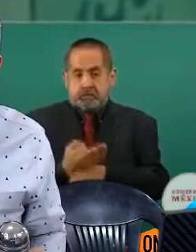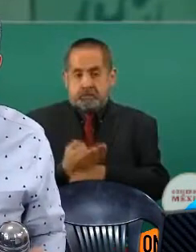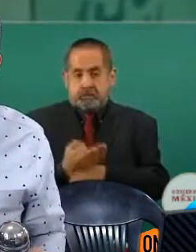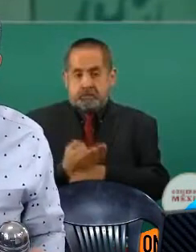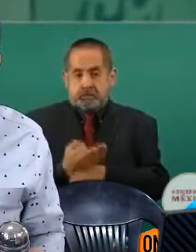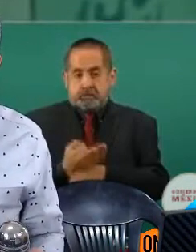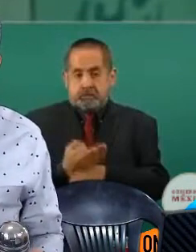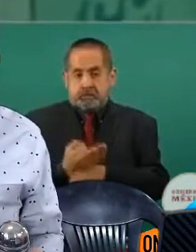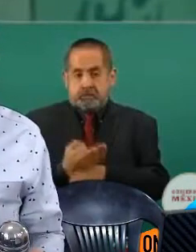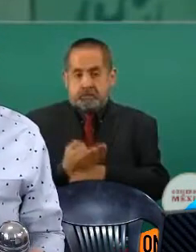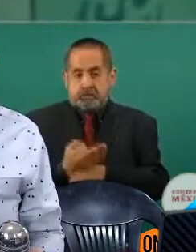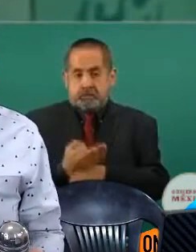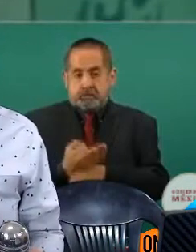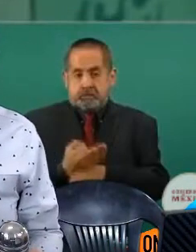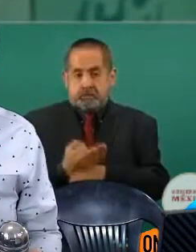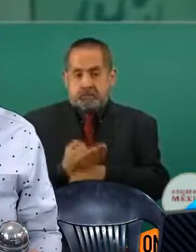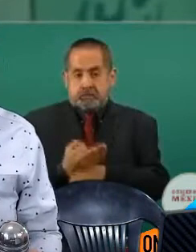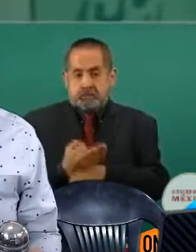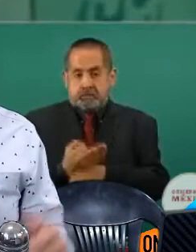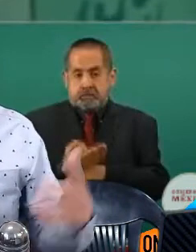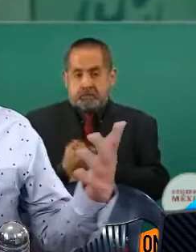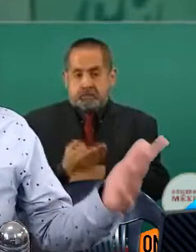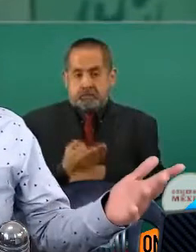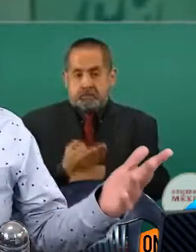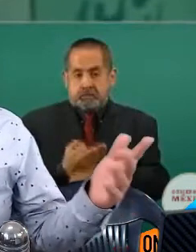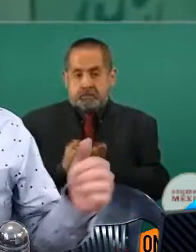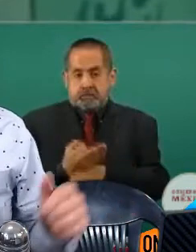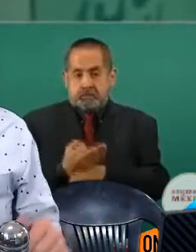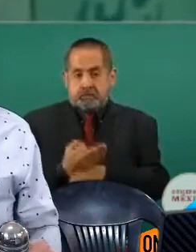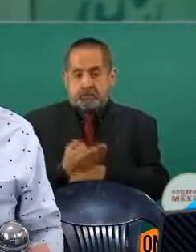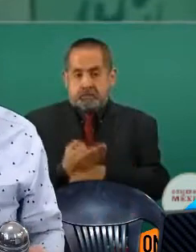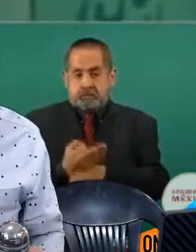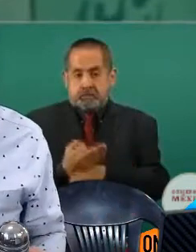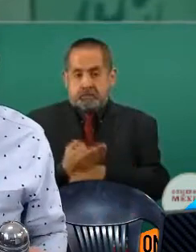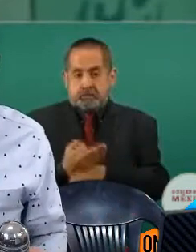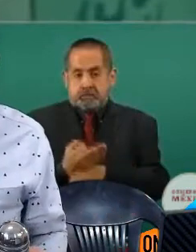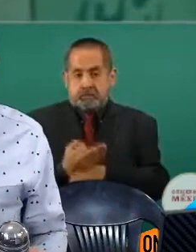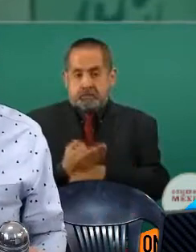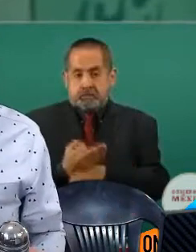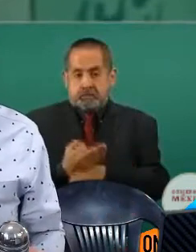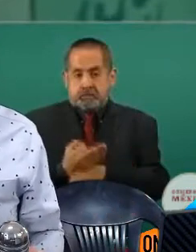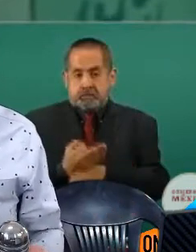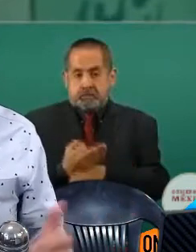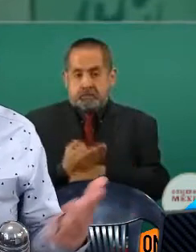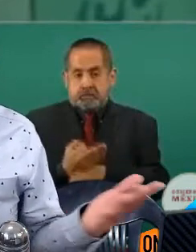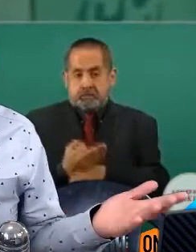quería que hablaran. Y bueno, la extrañeza de Andrés Manuel,